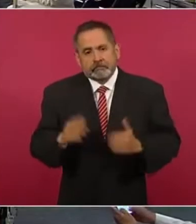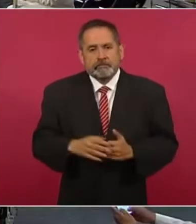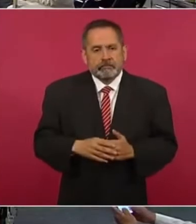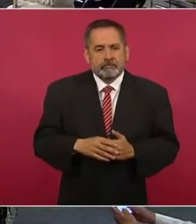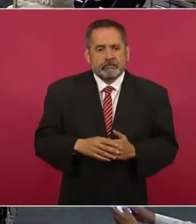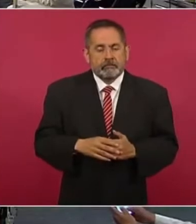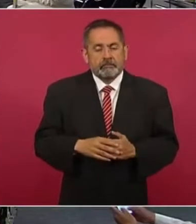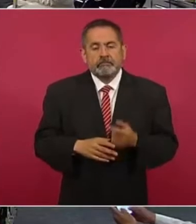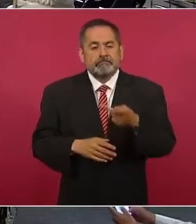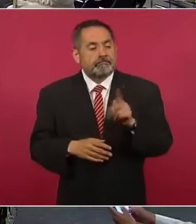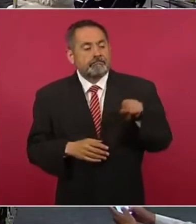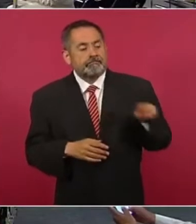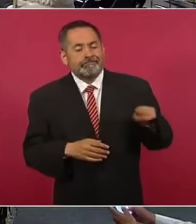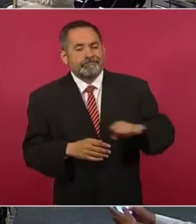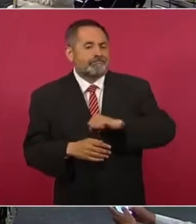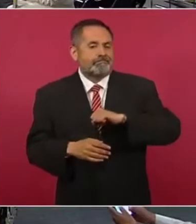Hay resistencias